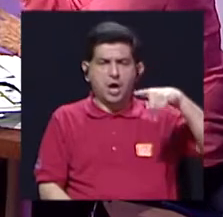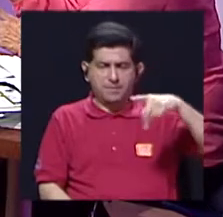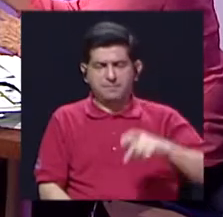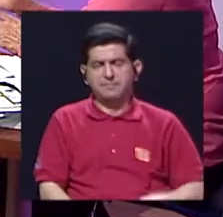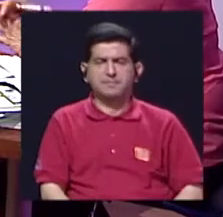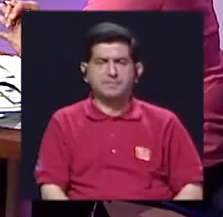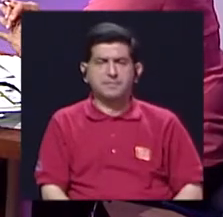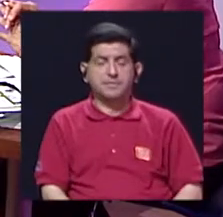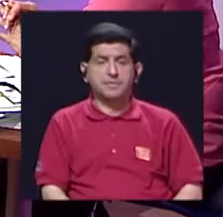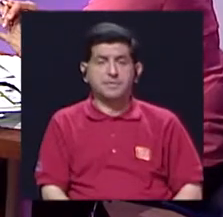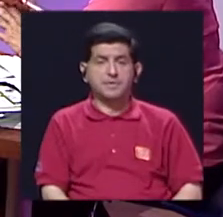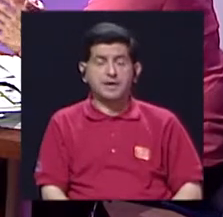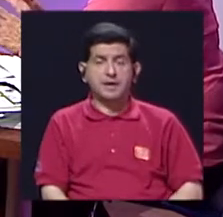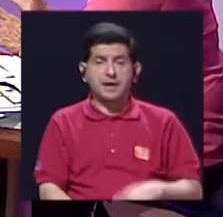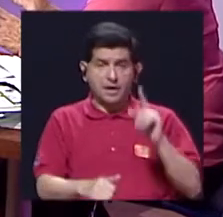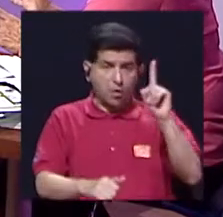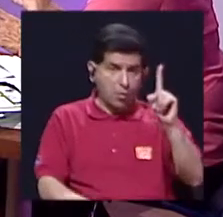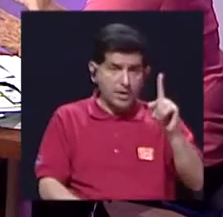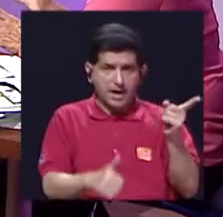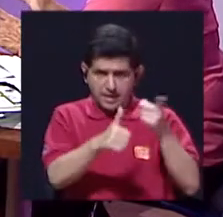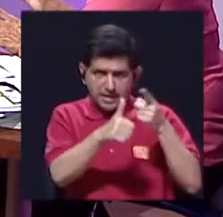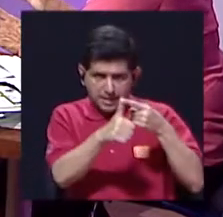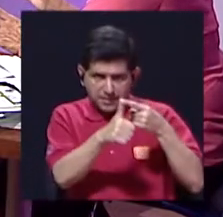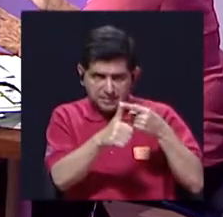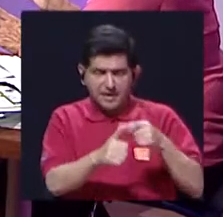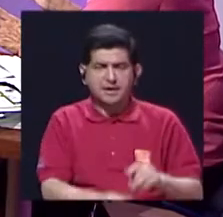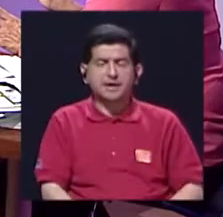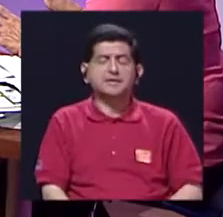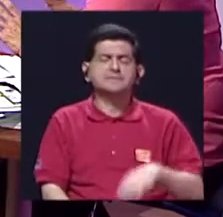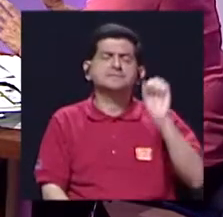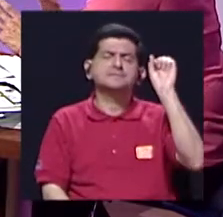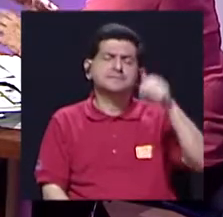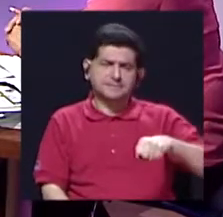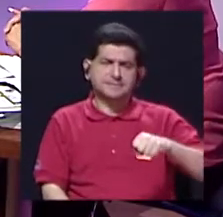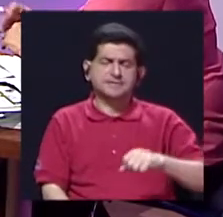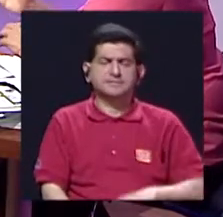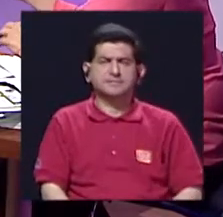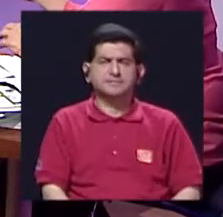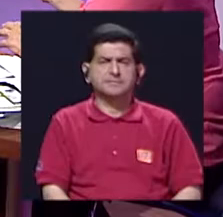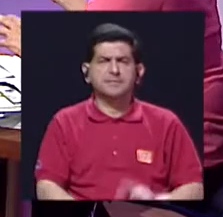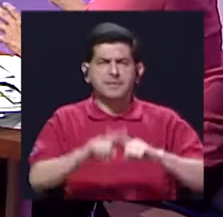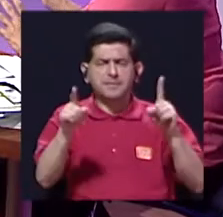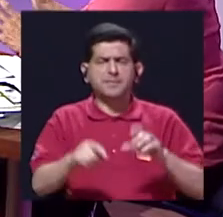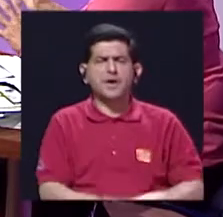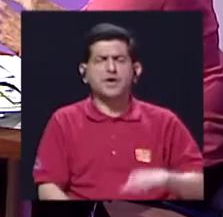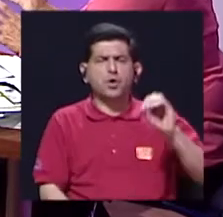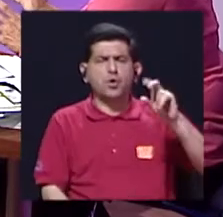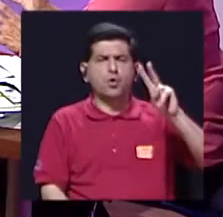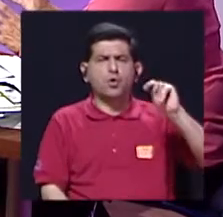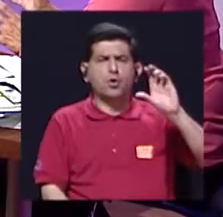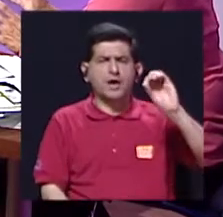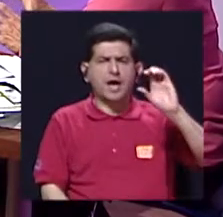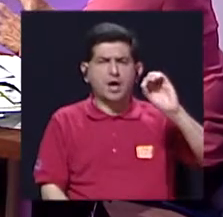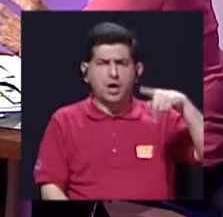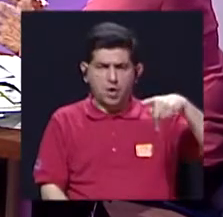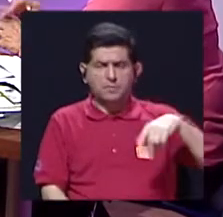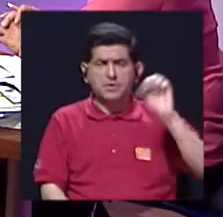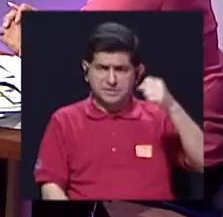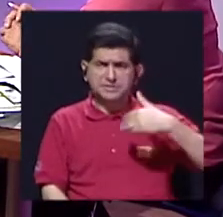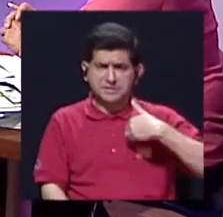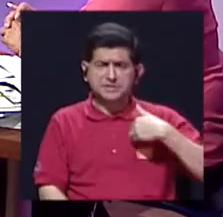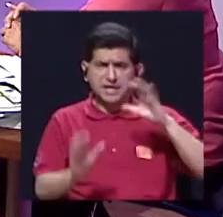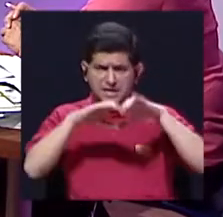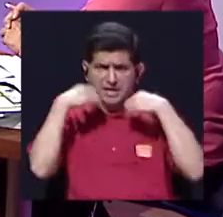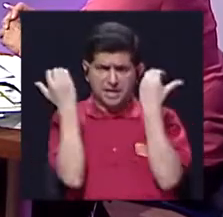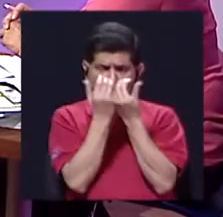O sea, ¿una en Infocop? Sí, una. Pero CONACOP sí tiene una comisión de mujeres.